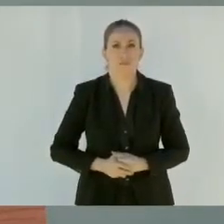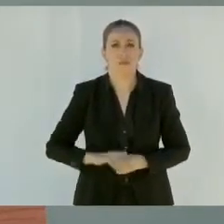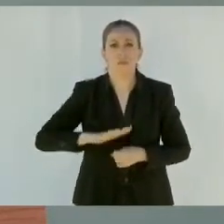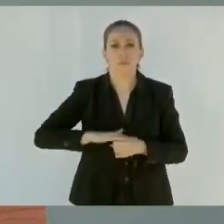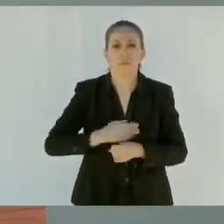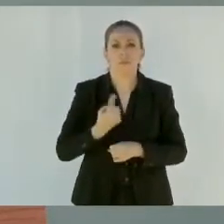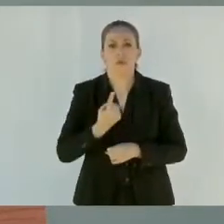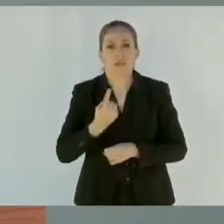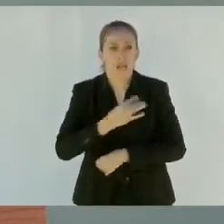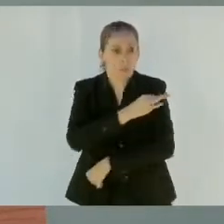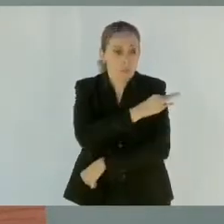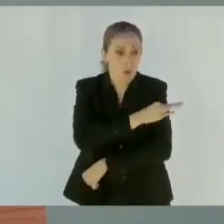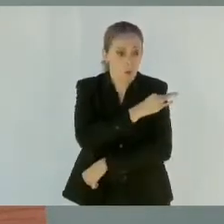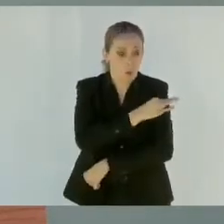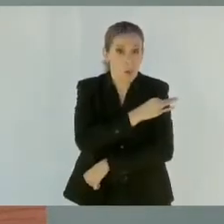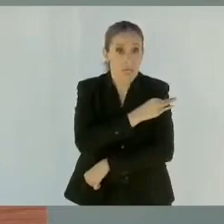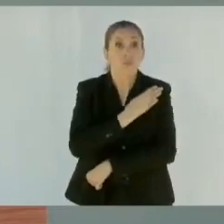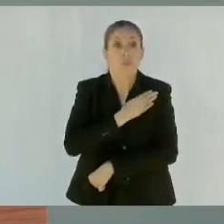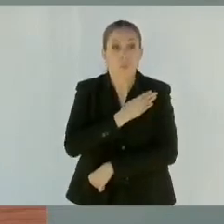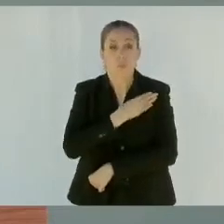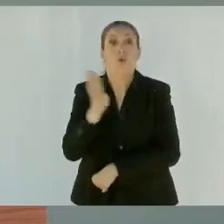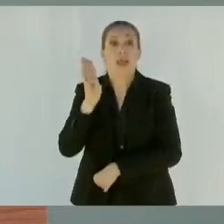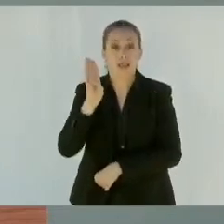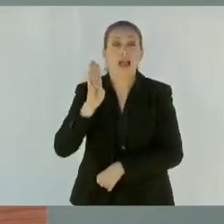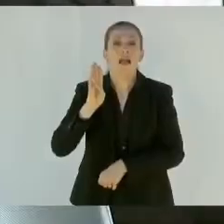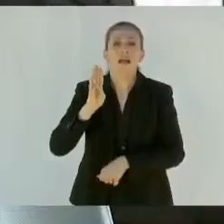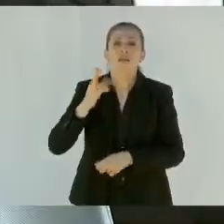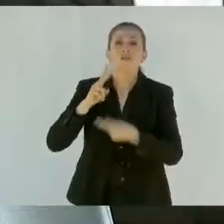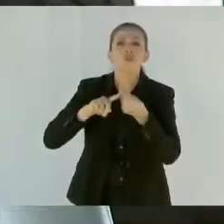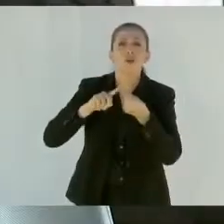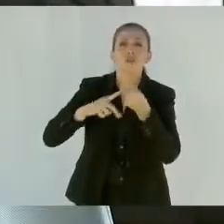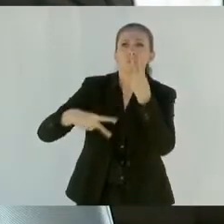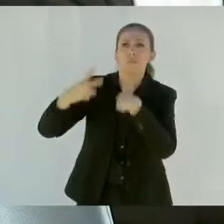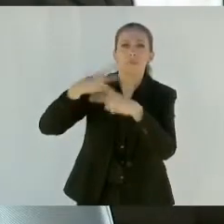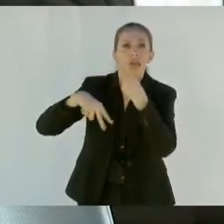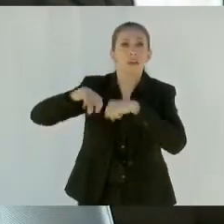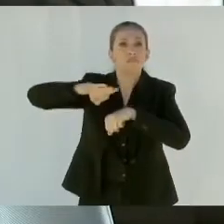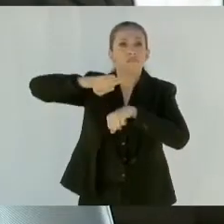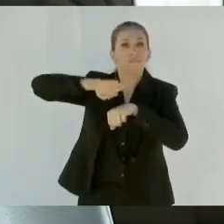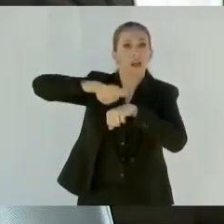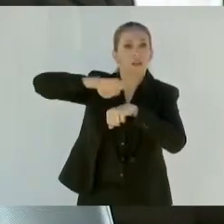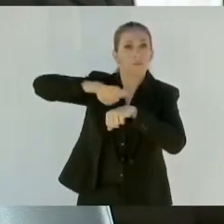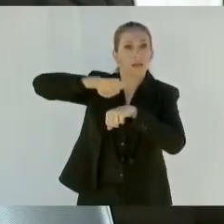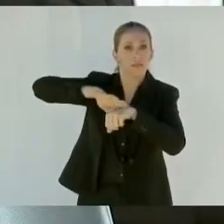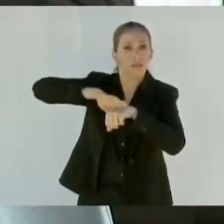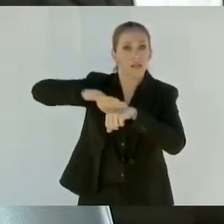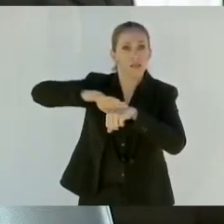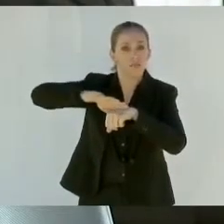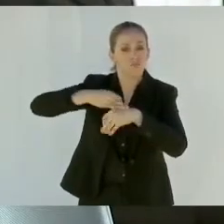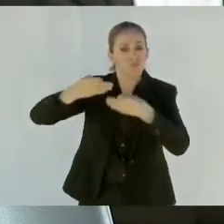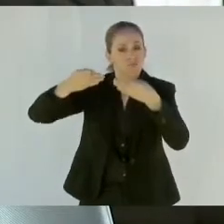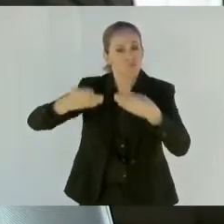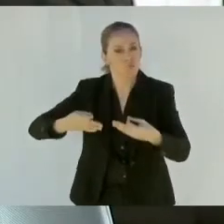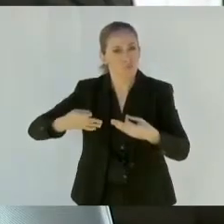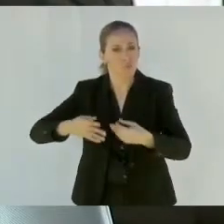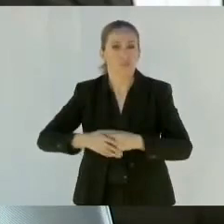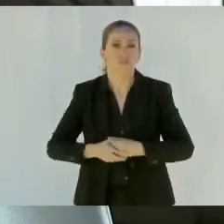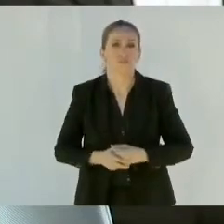las vacunas de las farmacéuticas que están demostrando